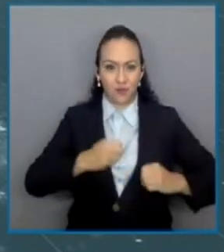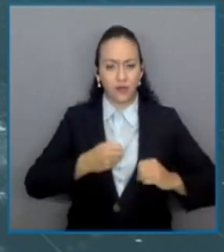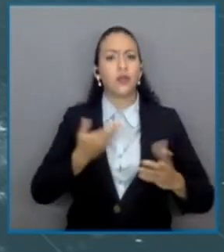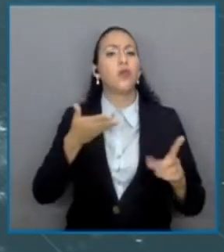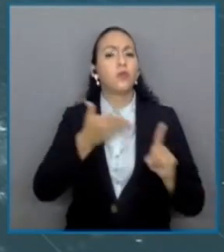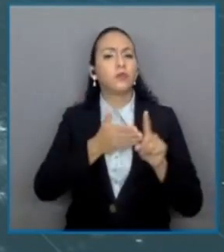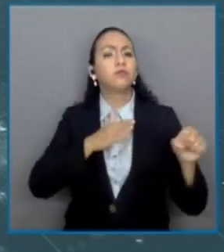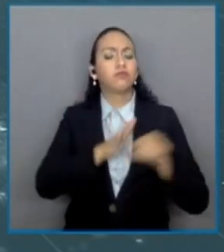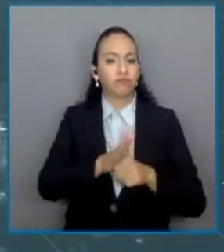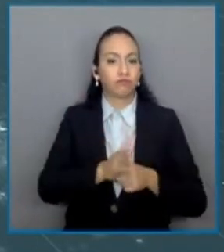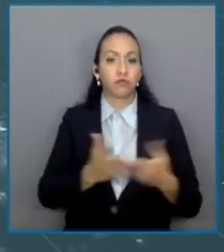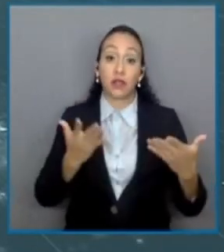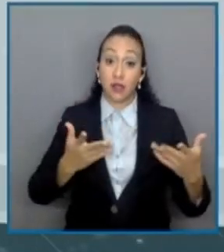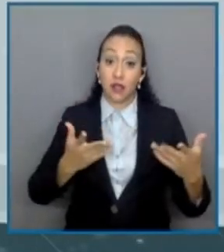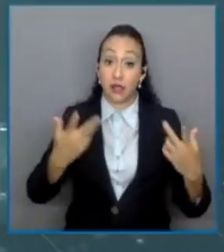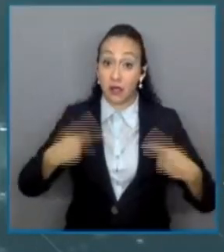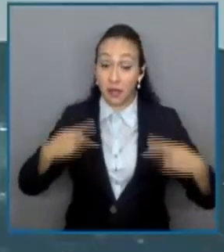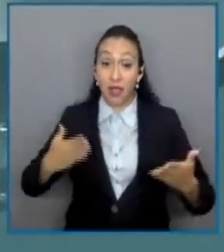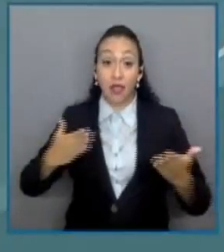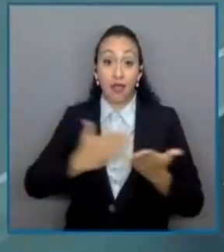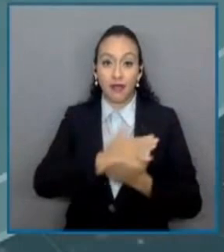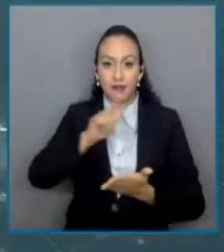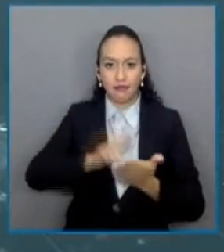el derecho de acceso a la justicia.